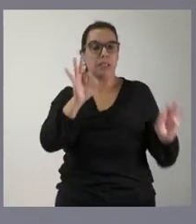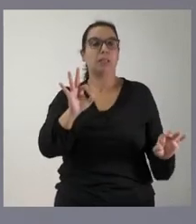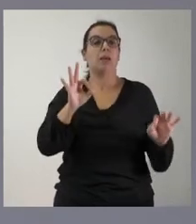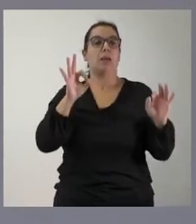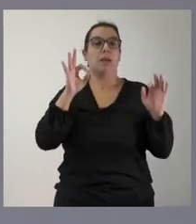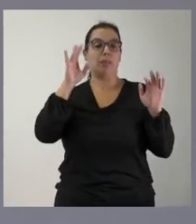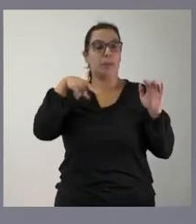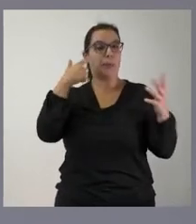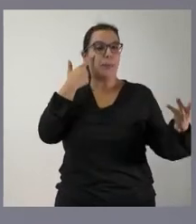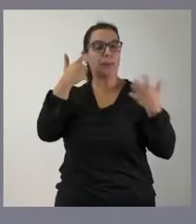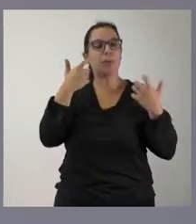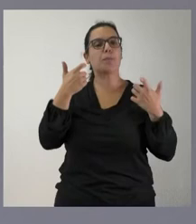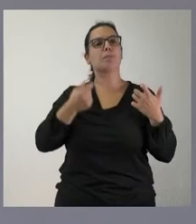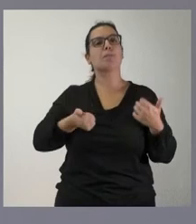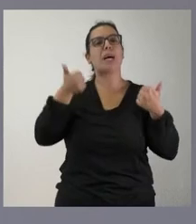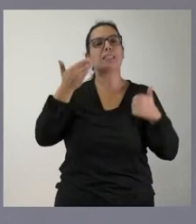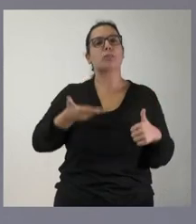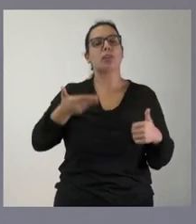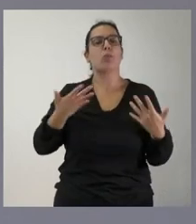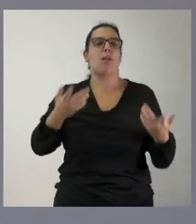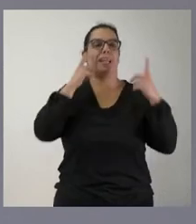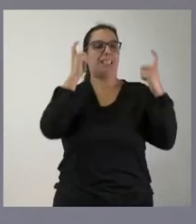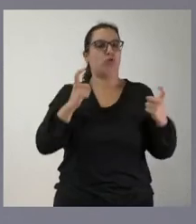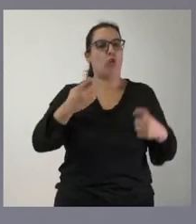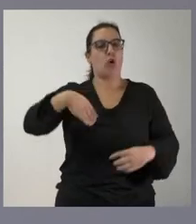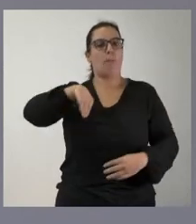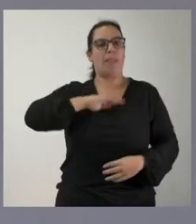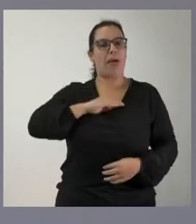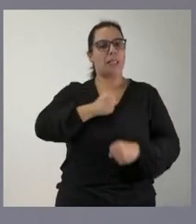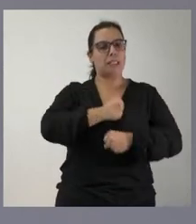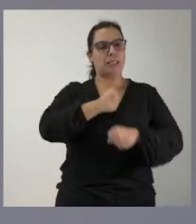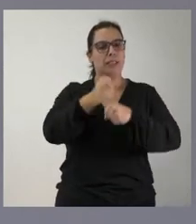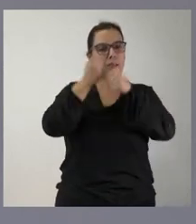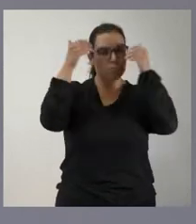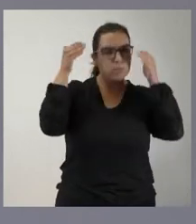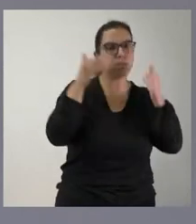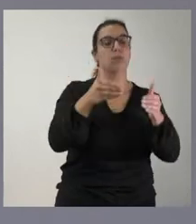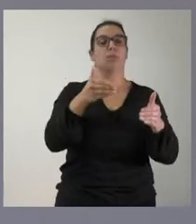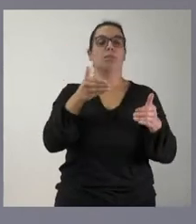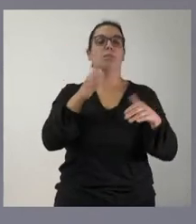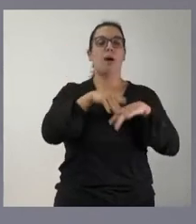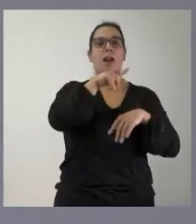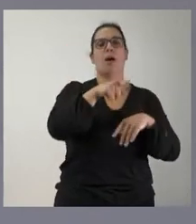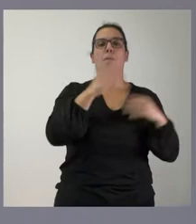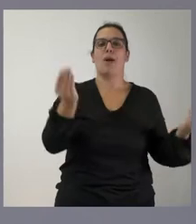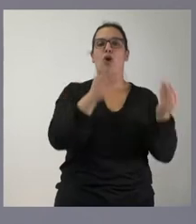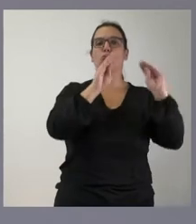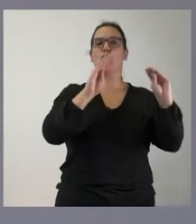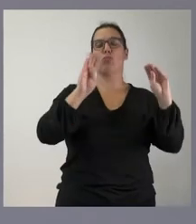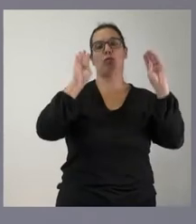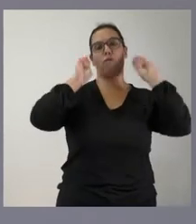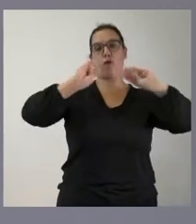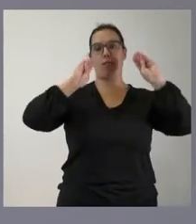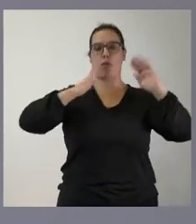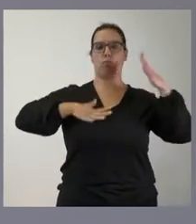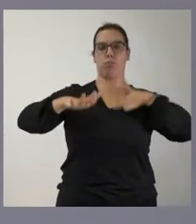el énfasis en el esfuerzo en la capacidad y en la dedicación de los alumnos como instrumento de mejora de su formación nos parece